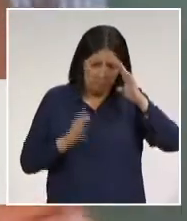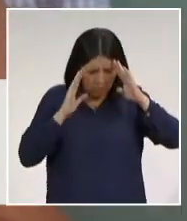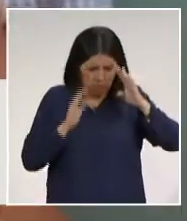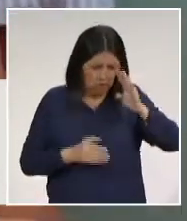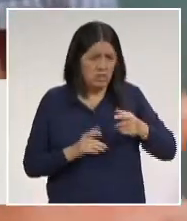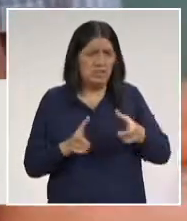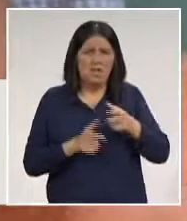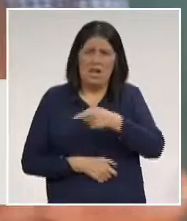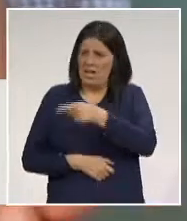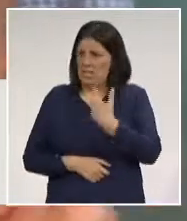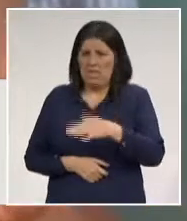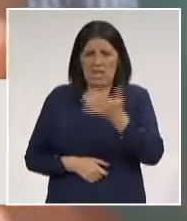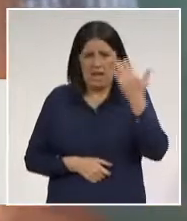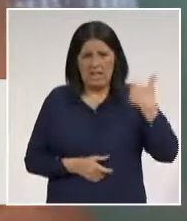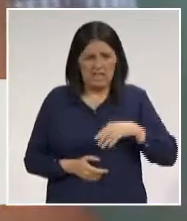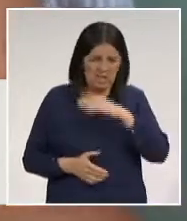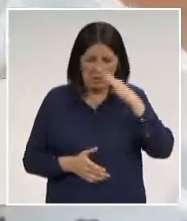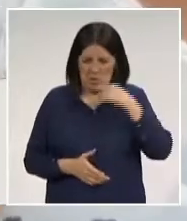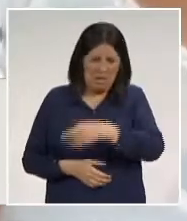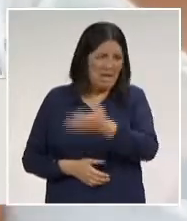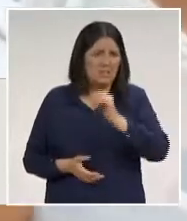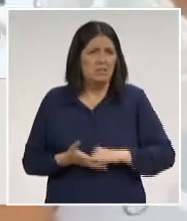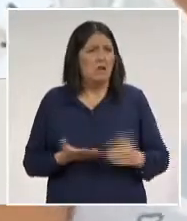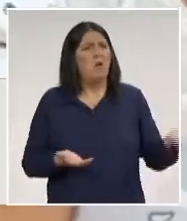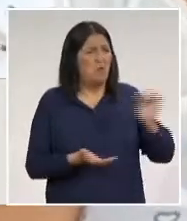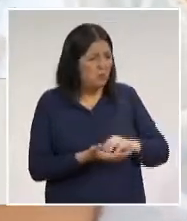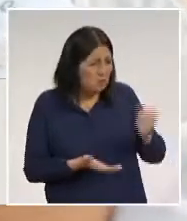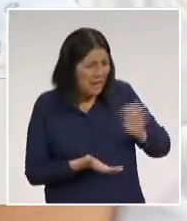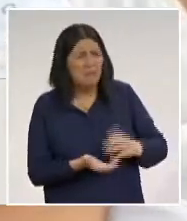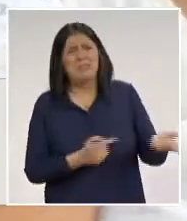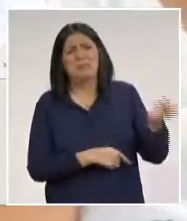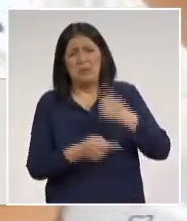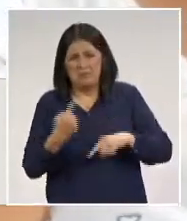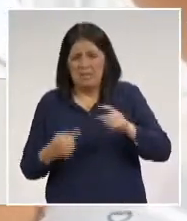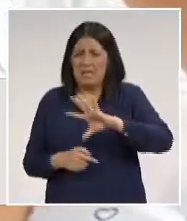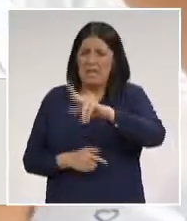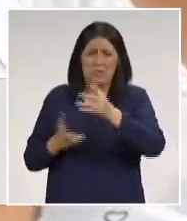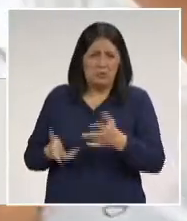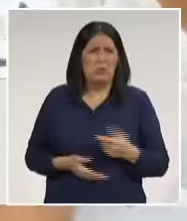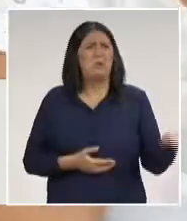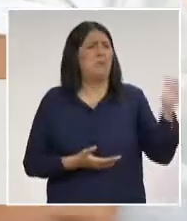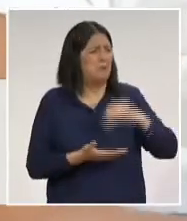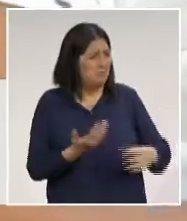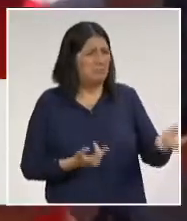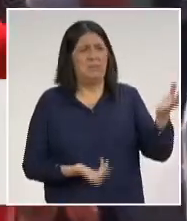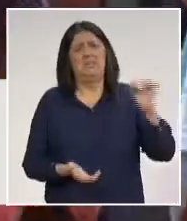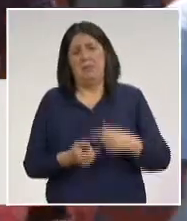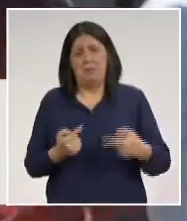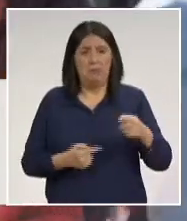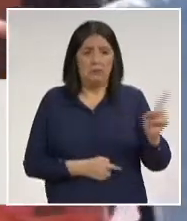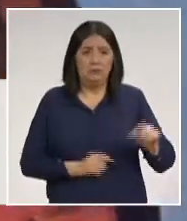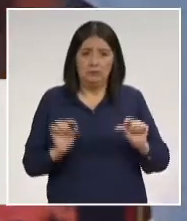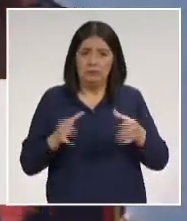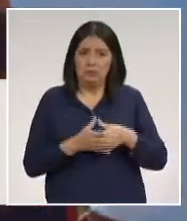era muerte, era drogadicción. No, porque nuevamente, señorita, van a venir los ladrones, van a venir todos los pleitos. Un grupo